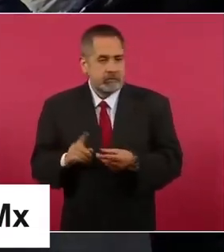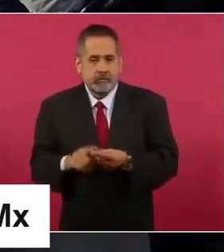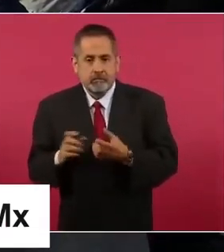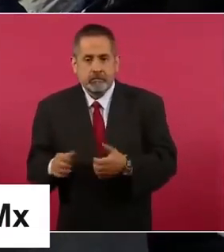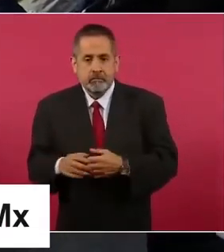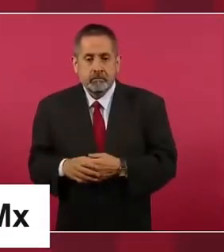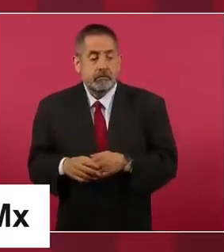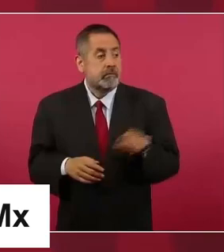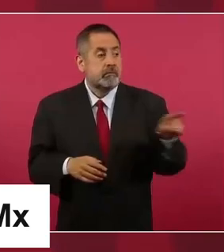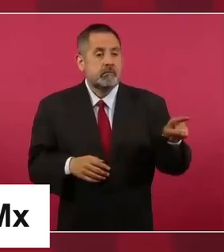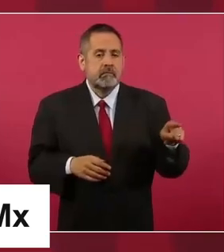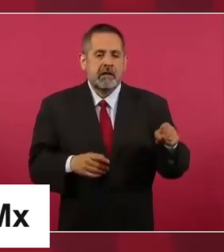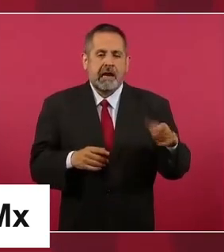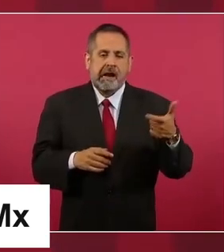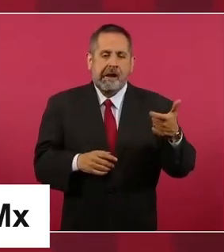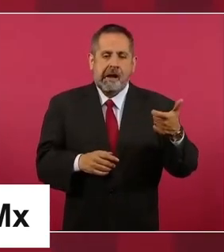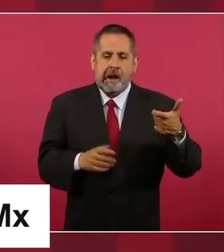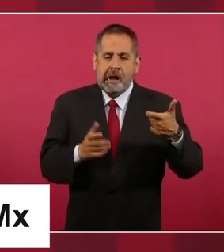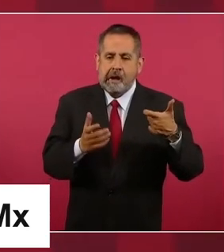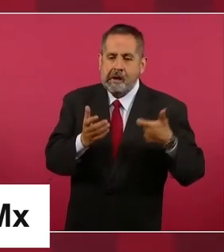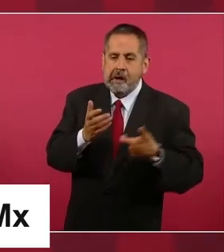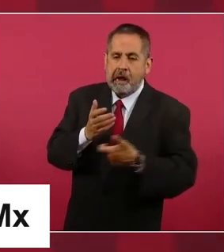Lo compraron.